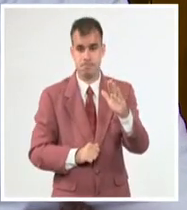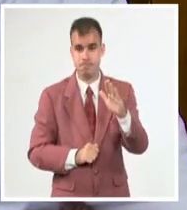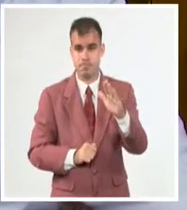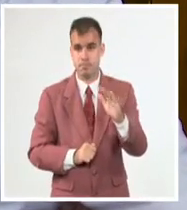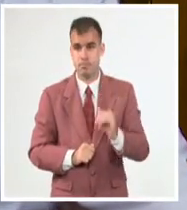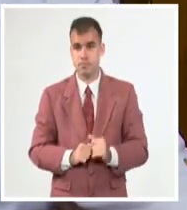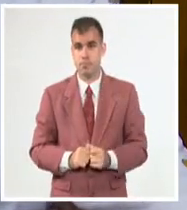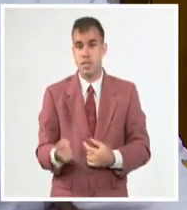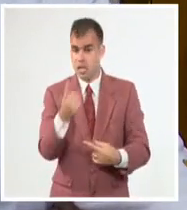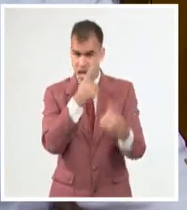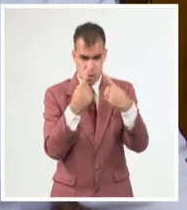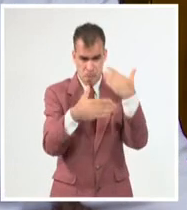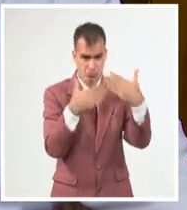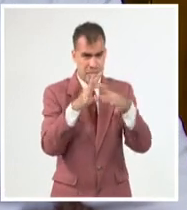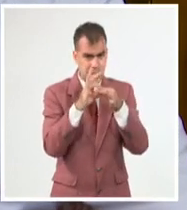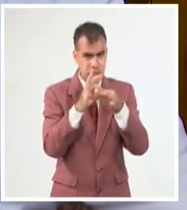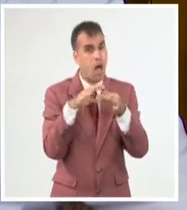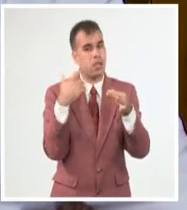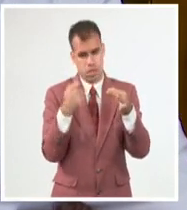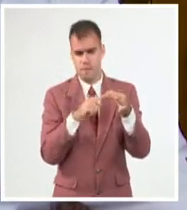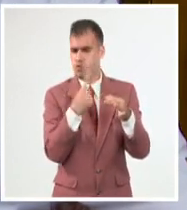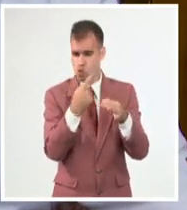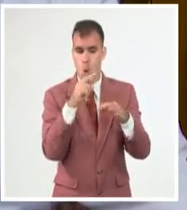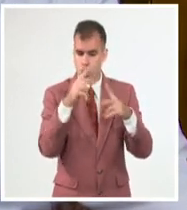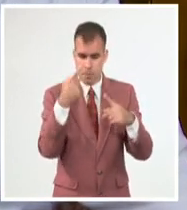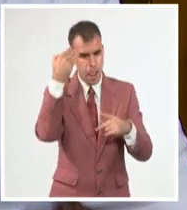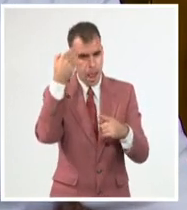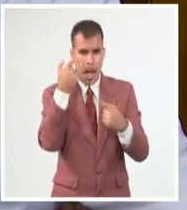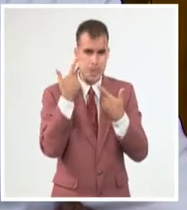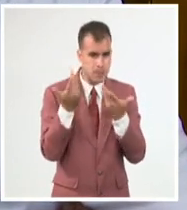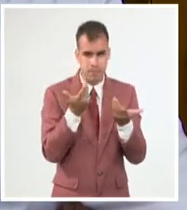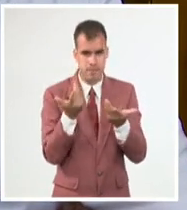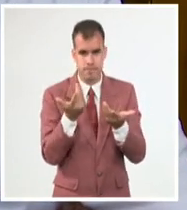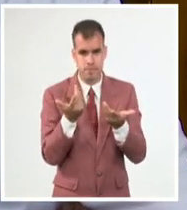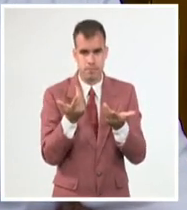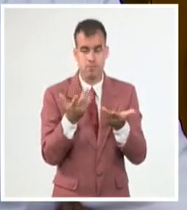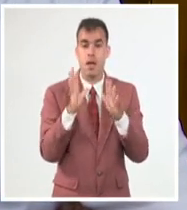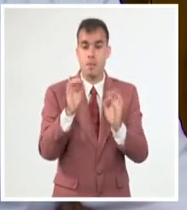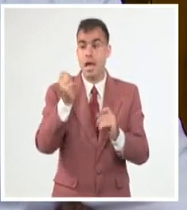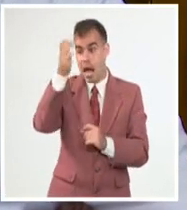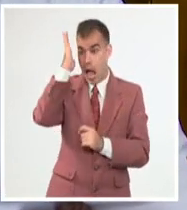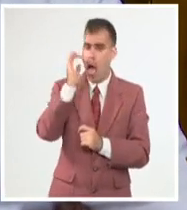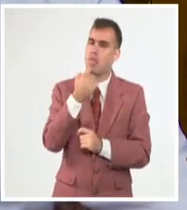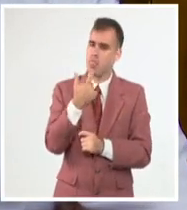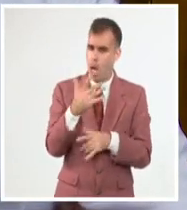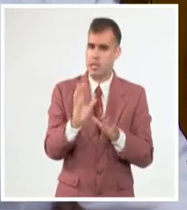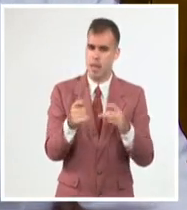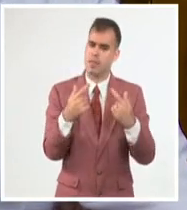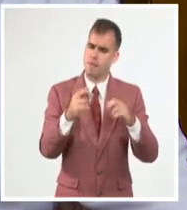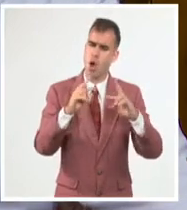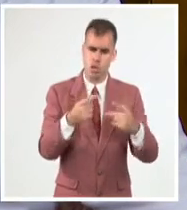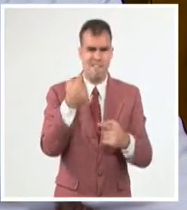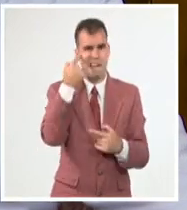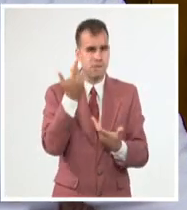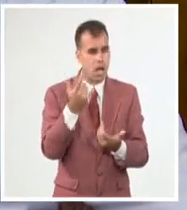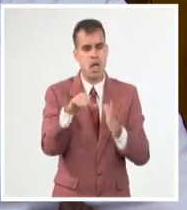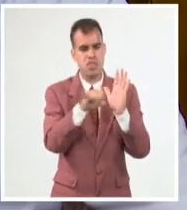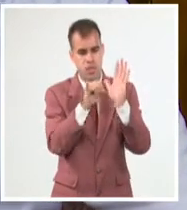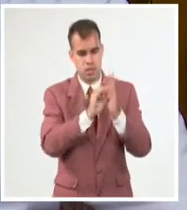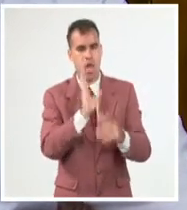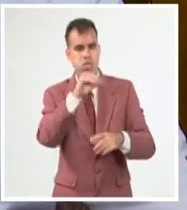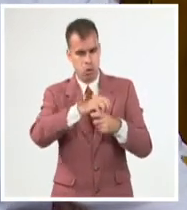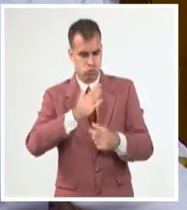este proceso tenemos que rescatarlo. Y es ahí la vida espiritual que llama Díaz Canel a rescatar, a la identidad local,